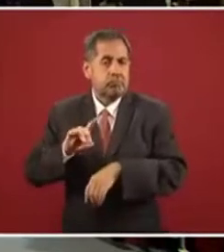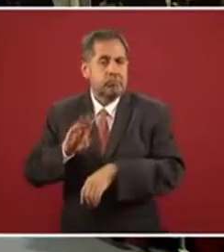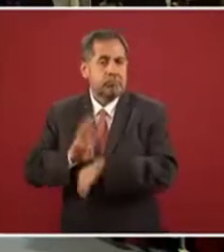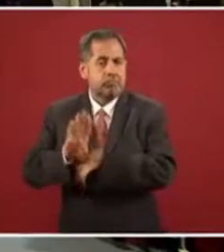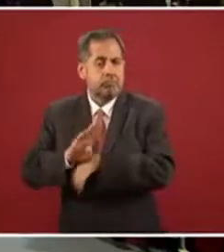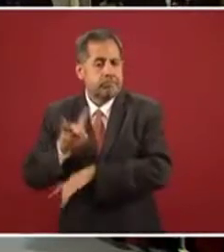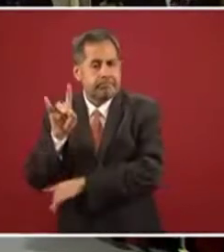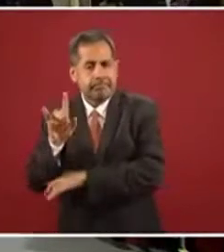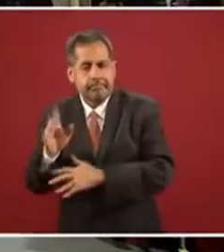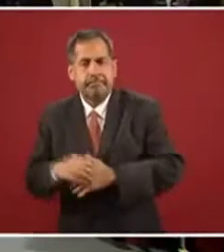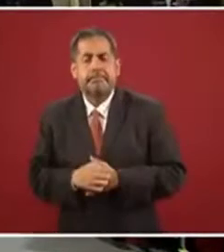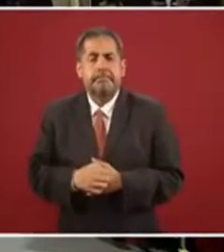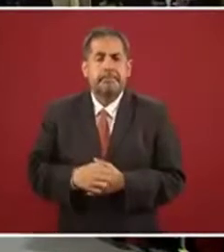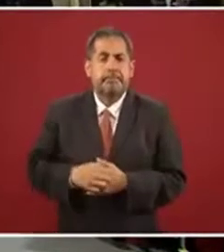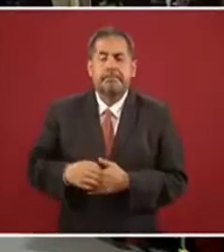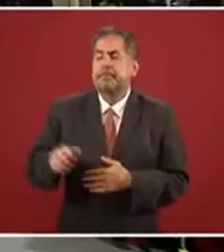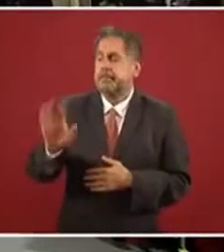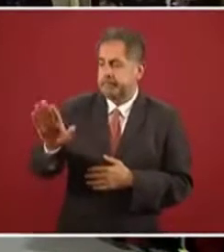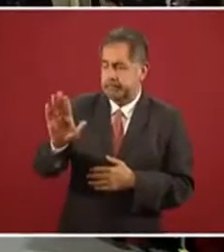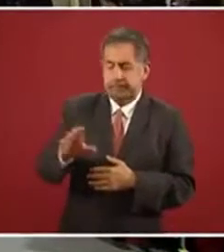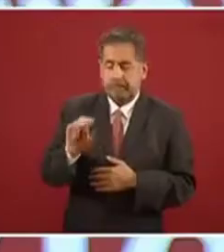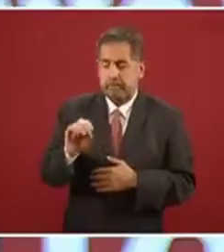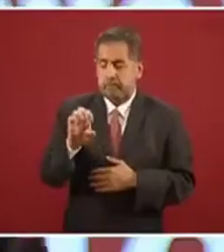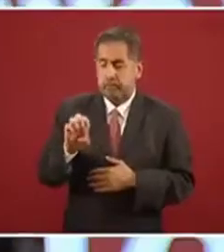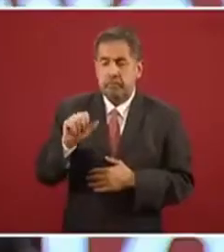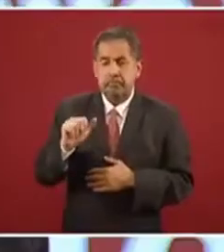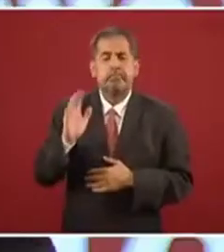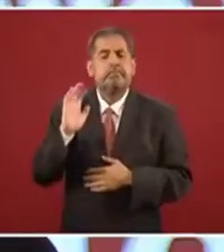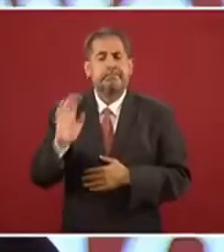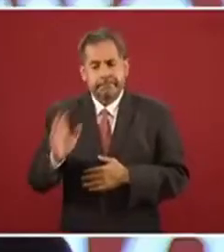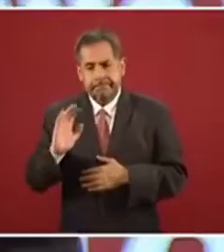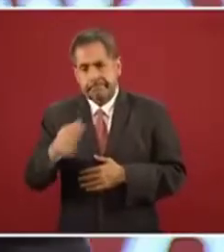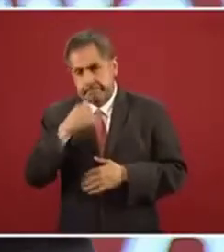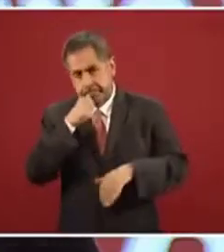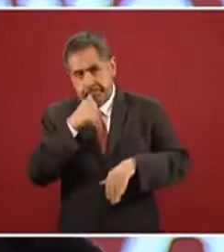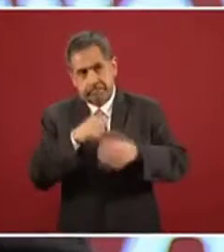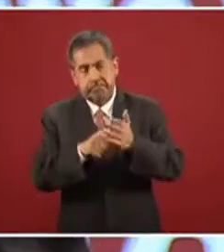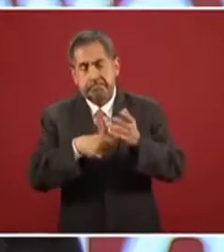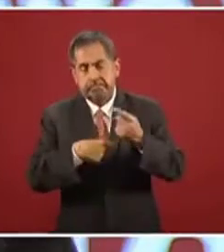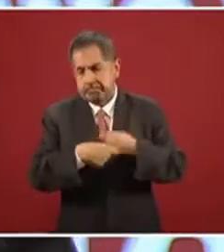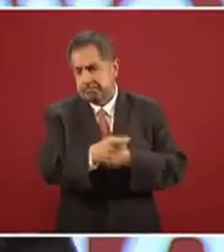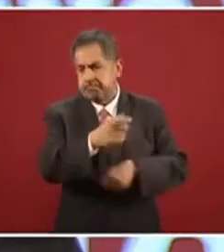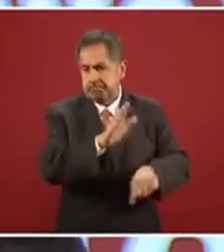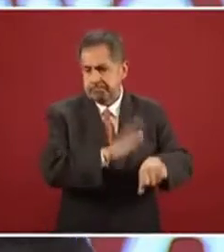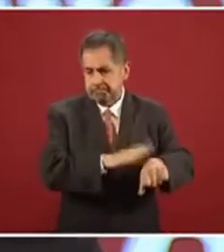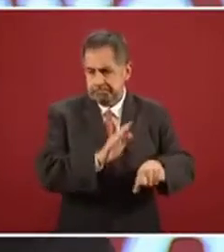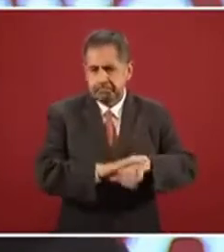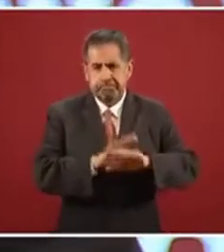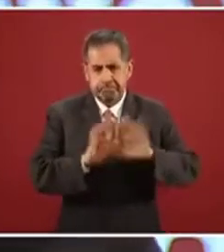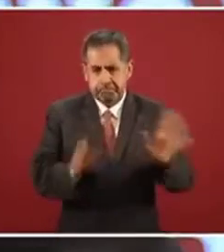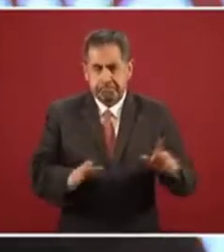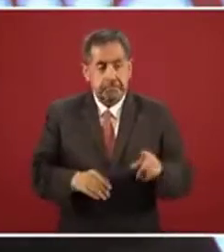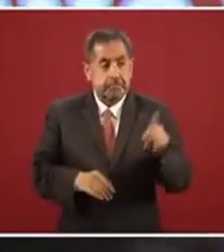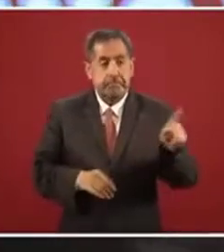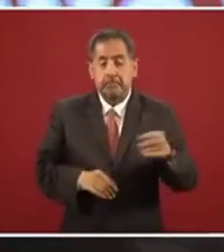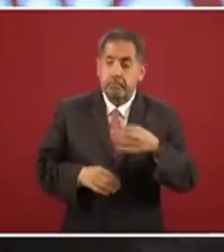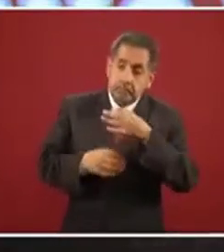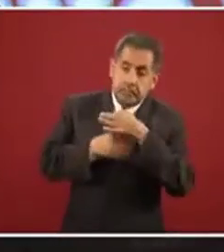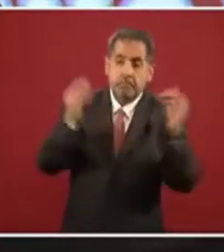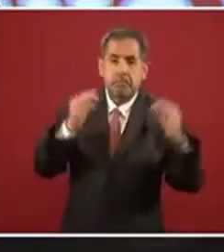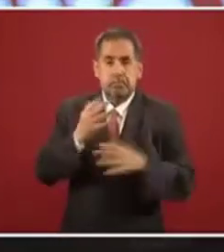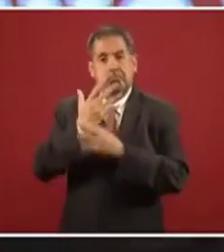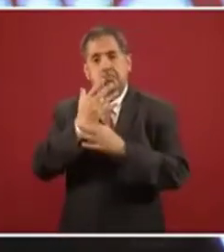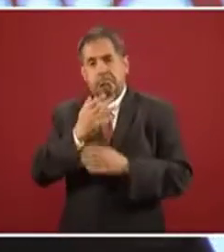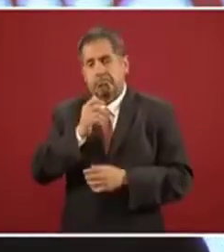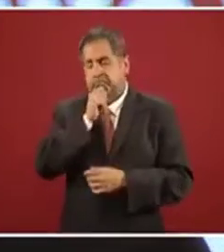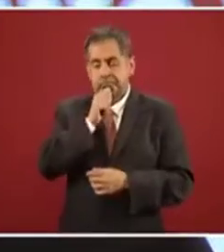mucho gusto. A la OEA ya le mandamos, ya le hicimos saber la preocupación sobre este tema. Todavía no hay un pronunciamiento. Esperamos